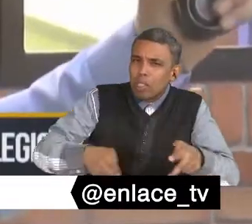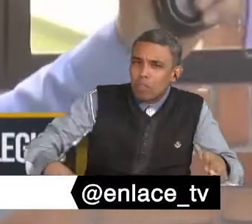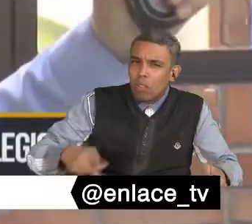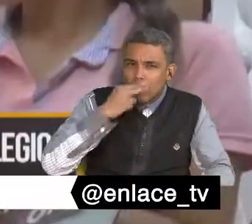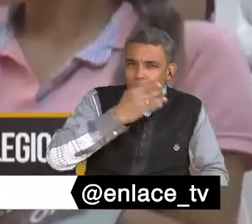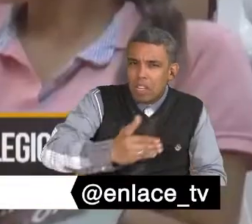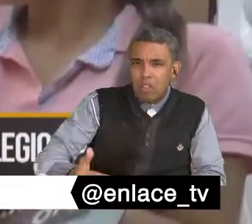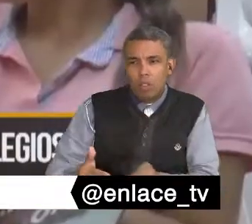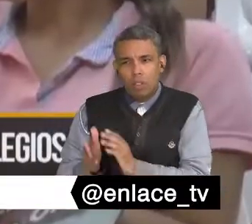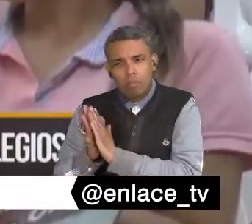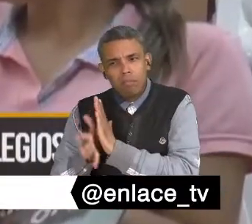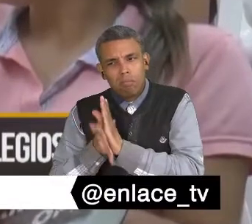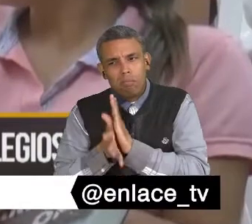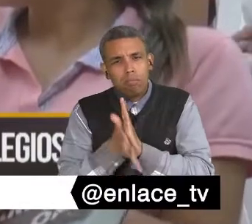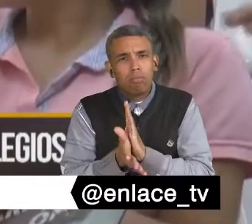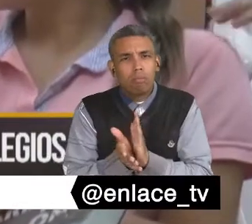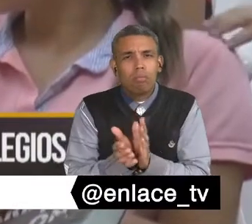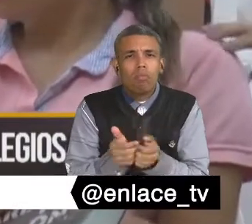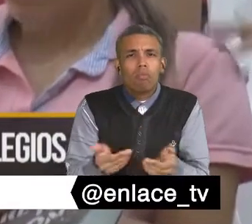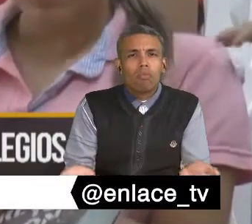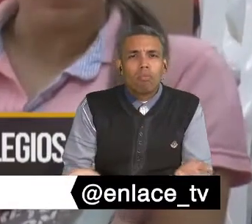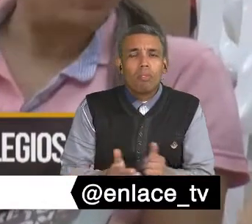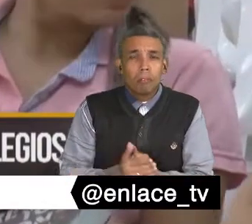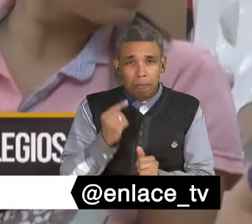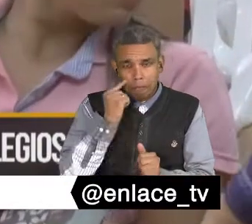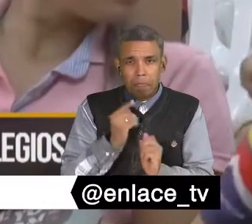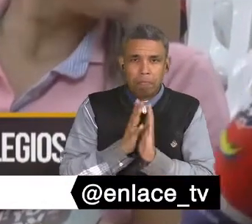a los estudiantes y se recogen en los distintos planteles